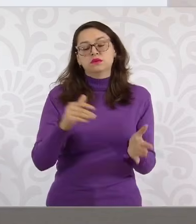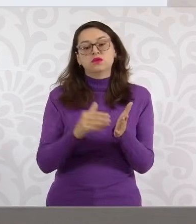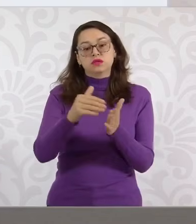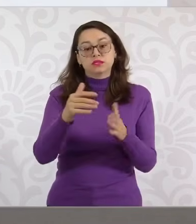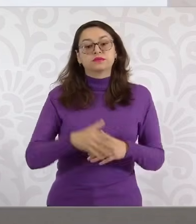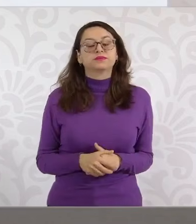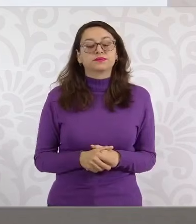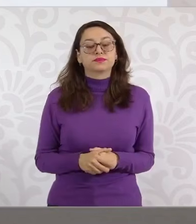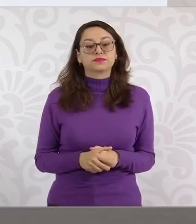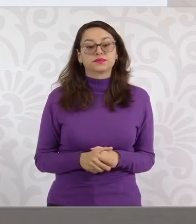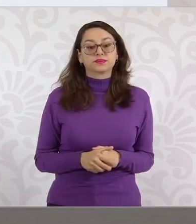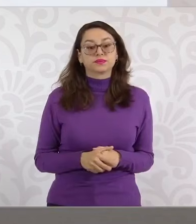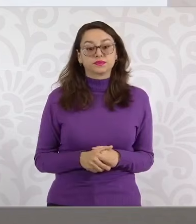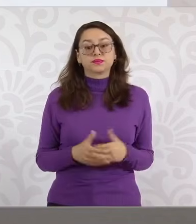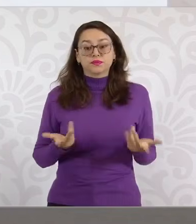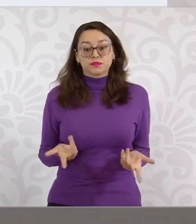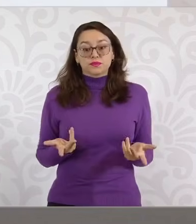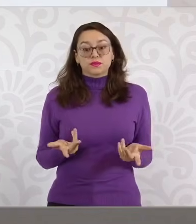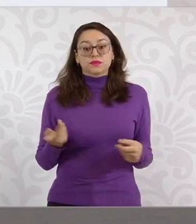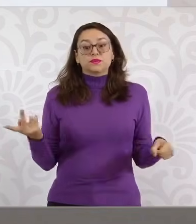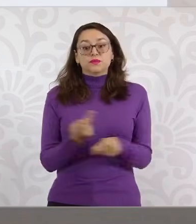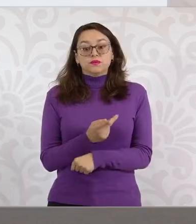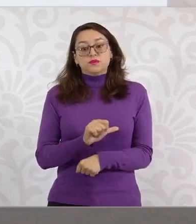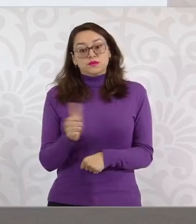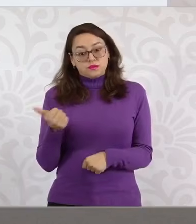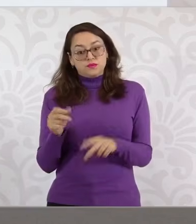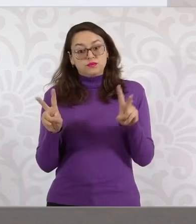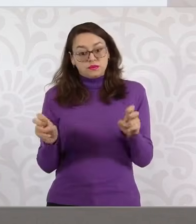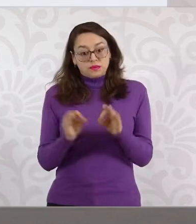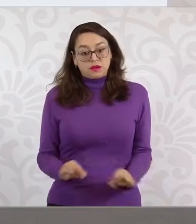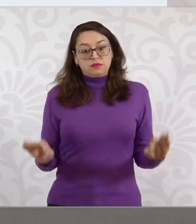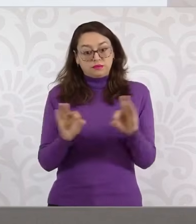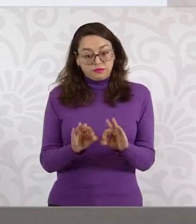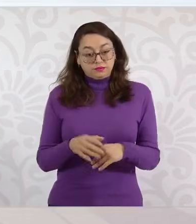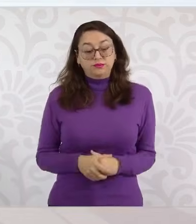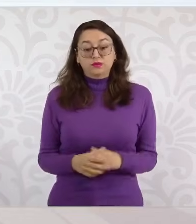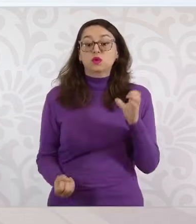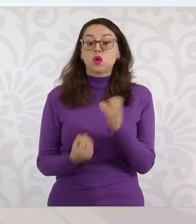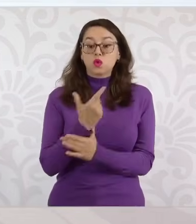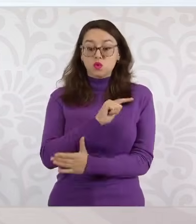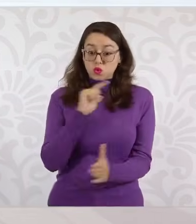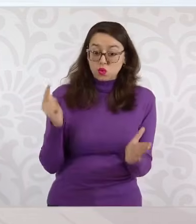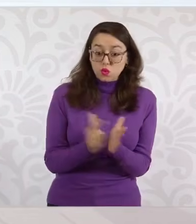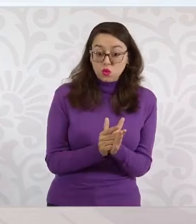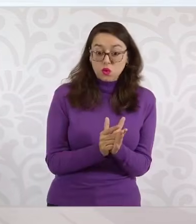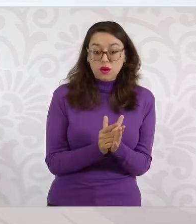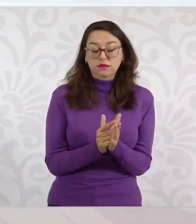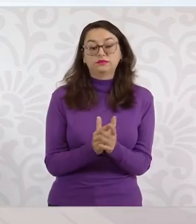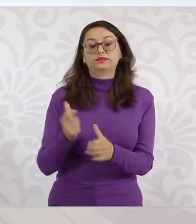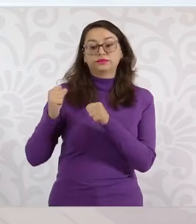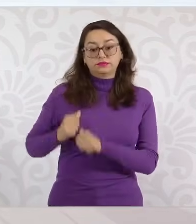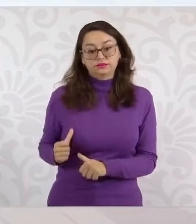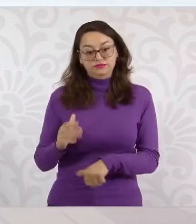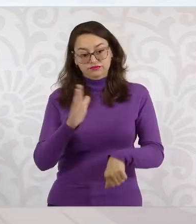regularizar. Otra cosa es importante señalar, que la autoridad con la nueva ley lo que hace es nuevamente